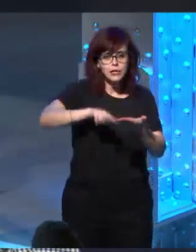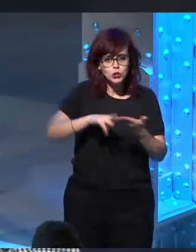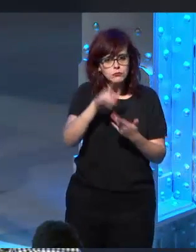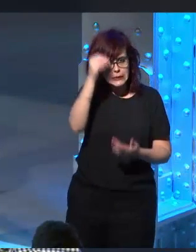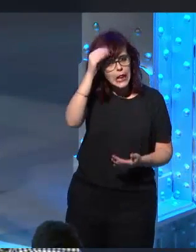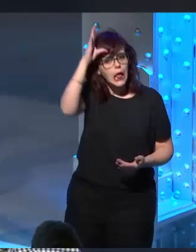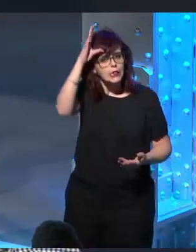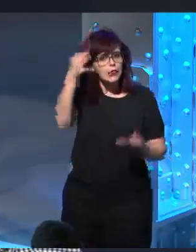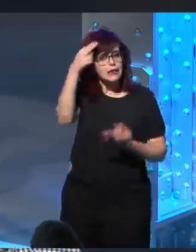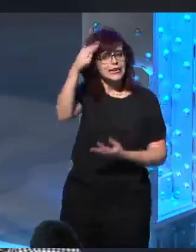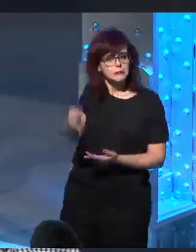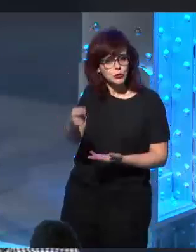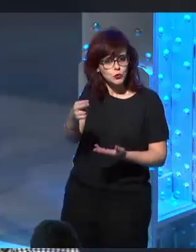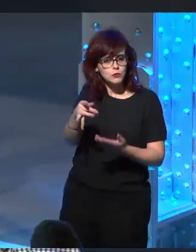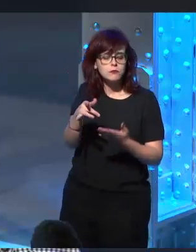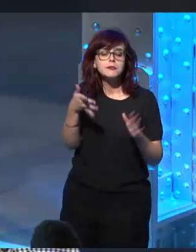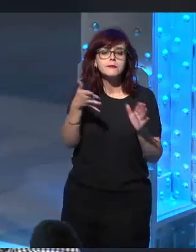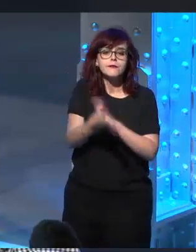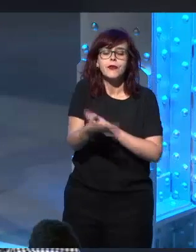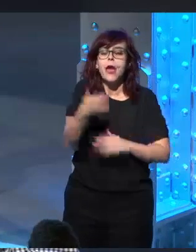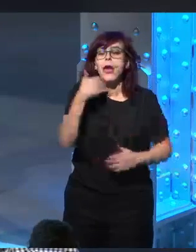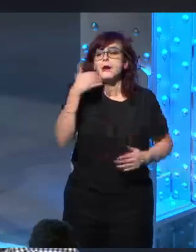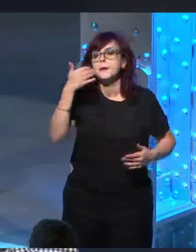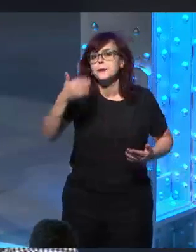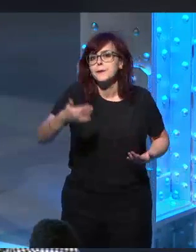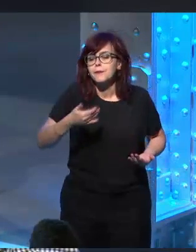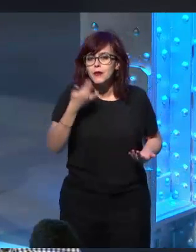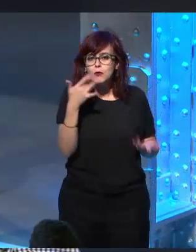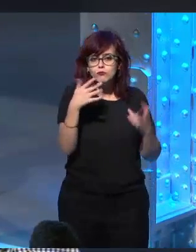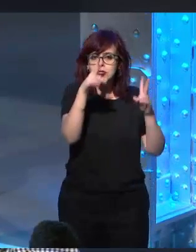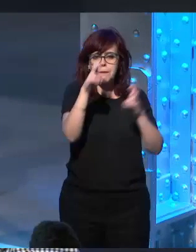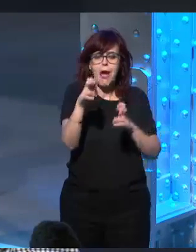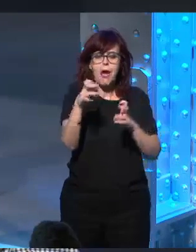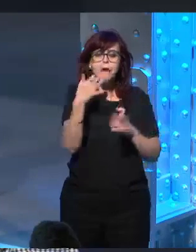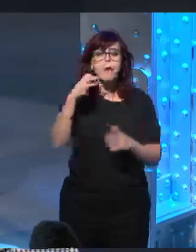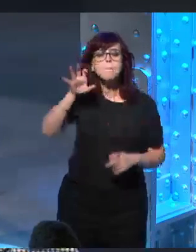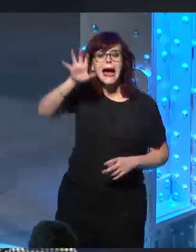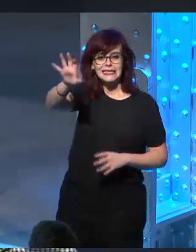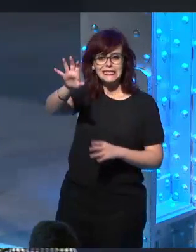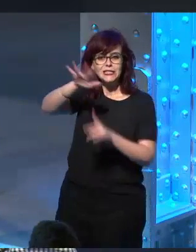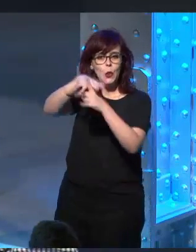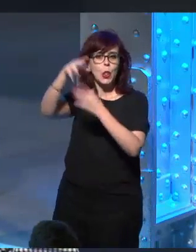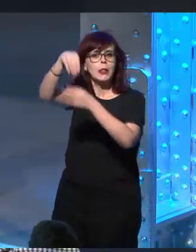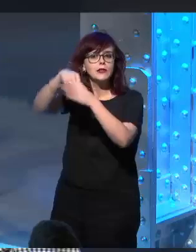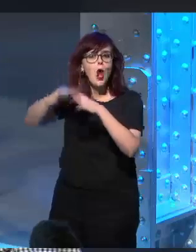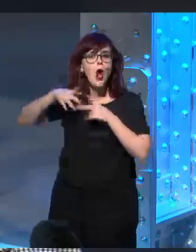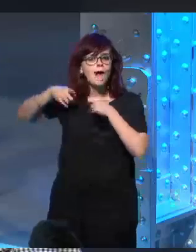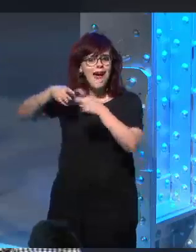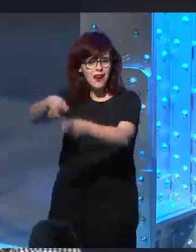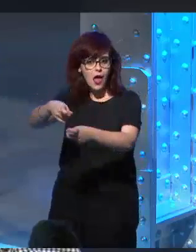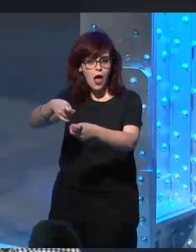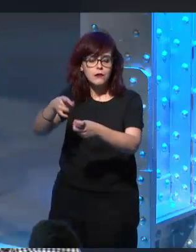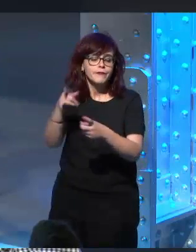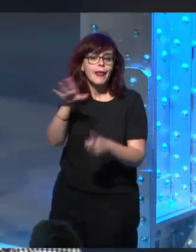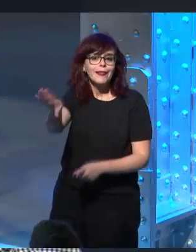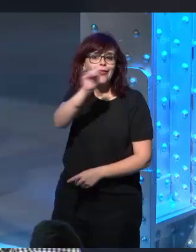que tiene. Es decir, igual que no se puede pretender que un tema complejo, lo que pasa en un país o en una guerra, por ejemplo, lo entiendas